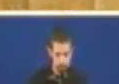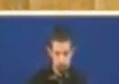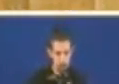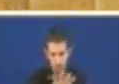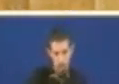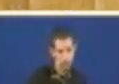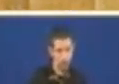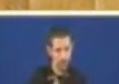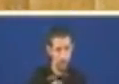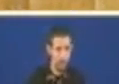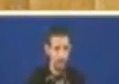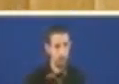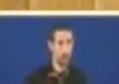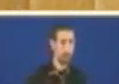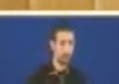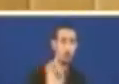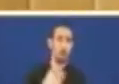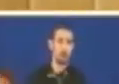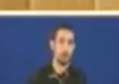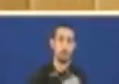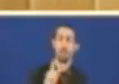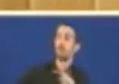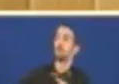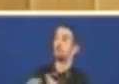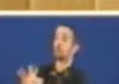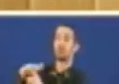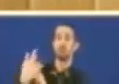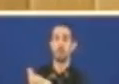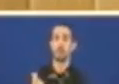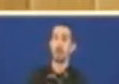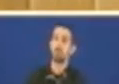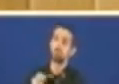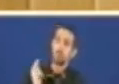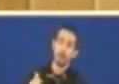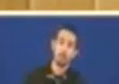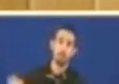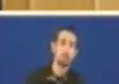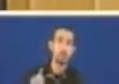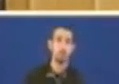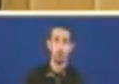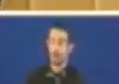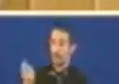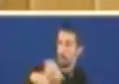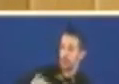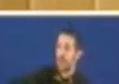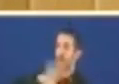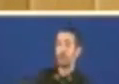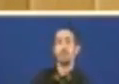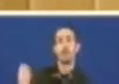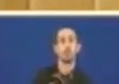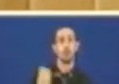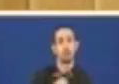piso. En función da súa situación financeira, ofertarlle o produto máis adecuado. Se estamos vendo tamén como se